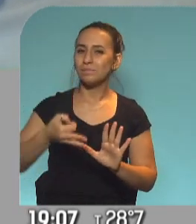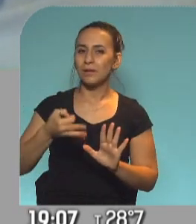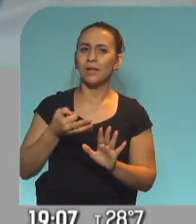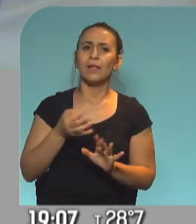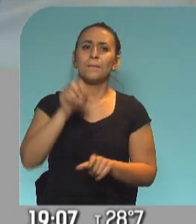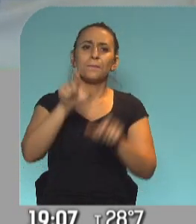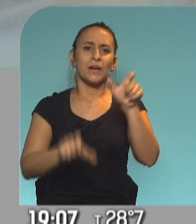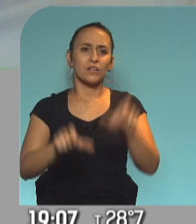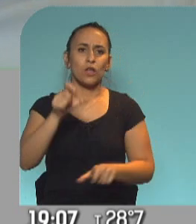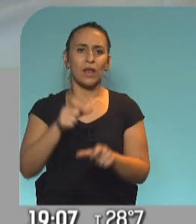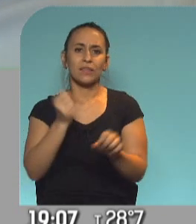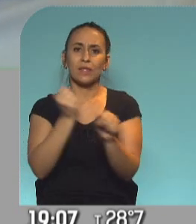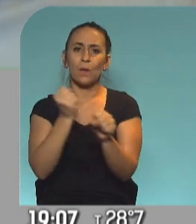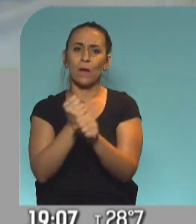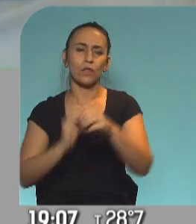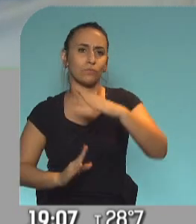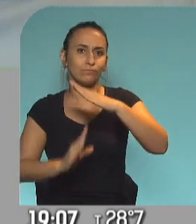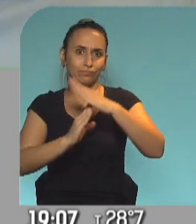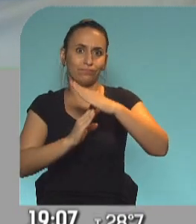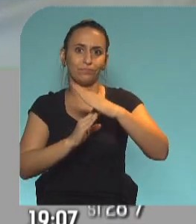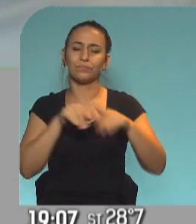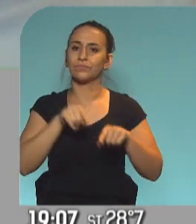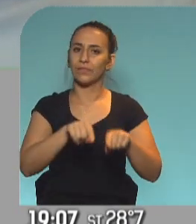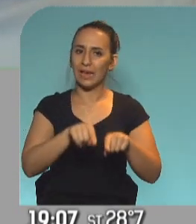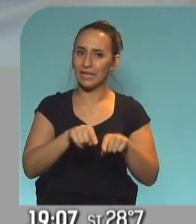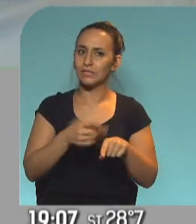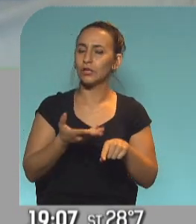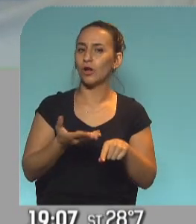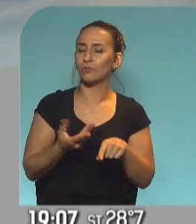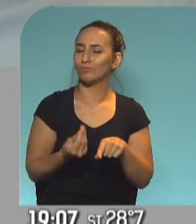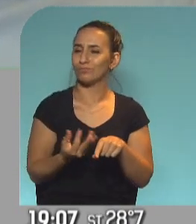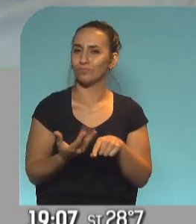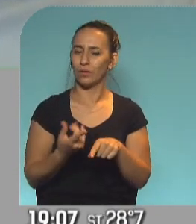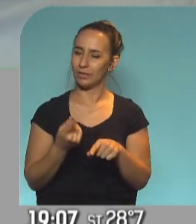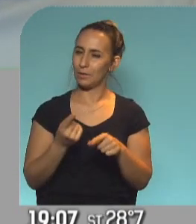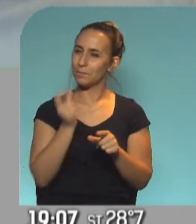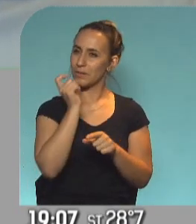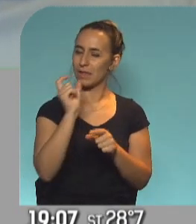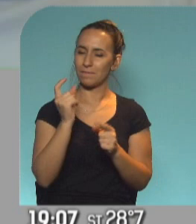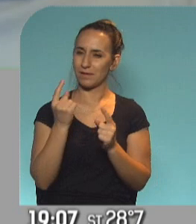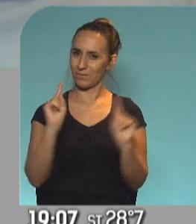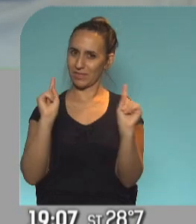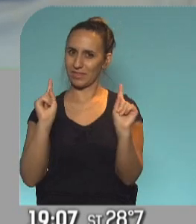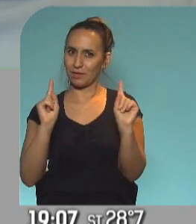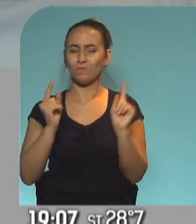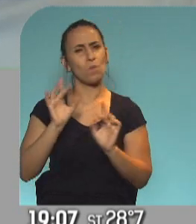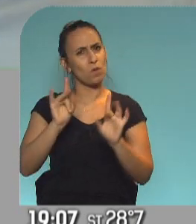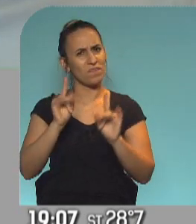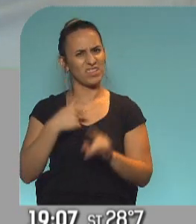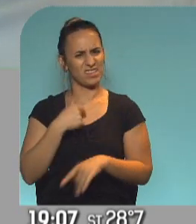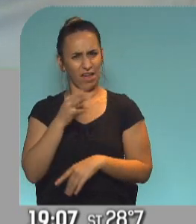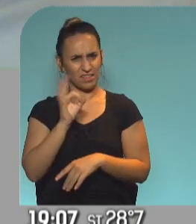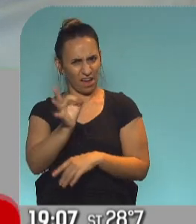personal estratégico desde el viernes hace ruido, ¿no? Es muy difícil, es subjetiva y en consecuencia difícil de saber quién debe estar incluido